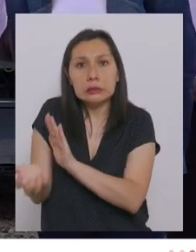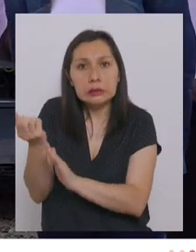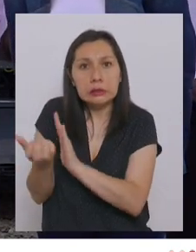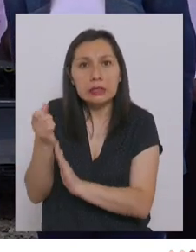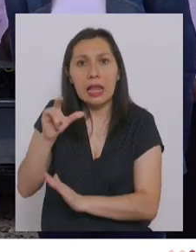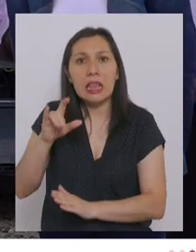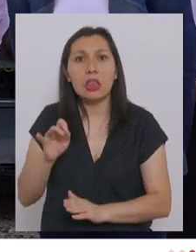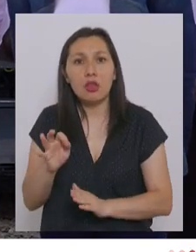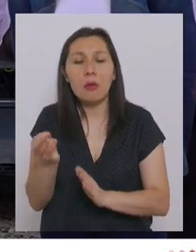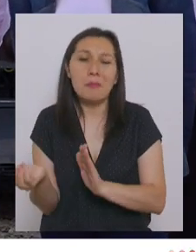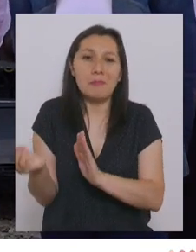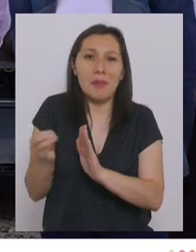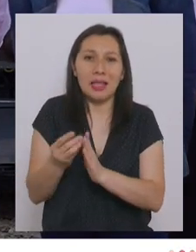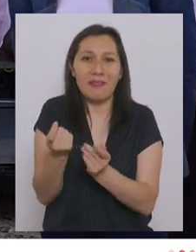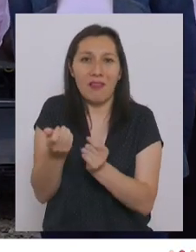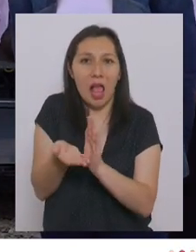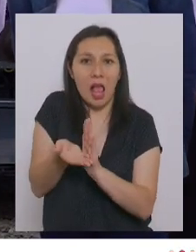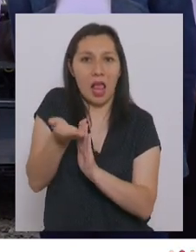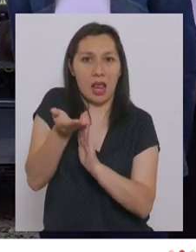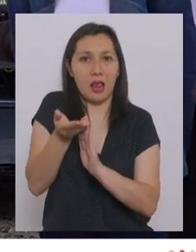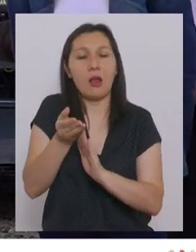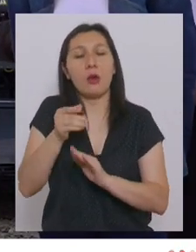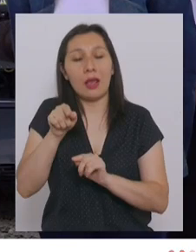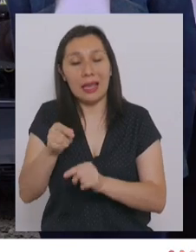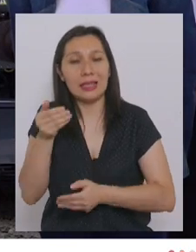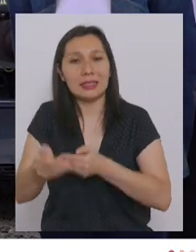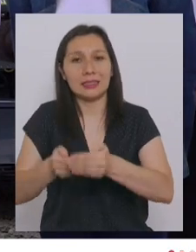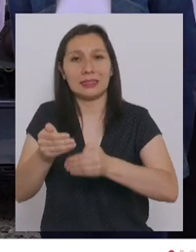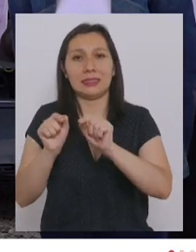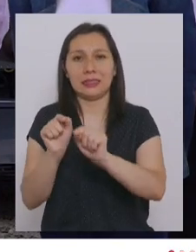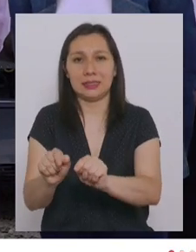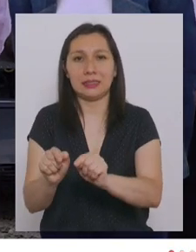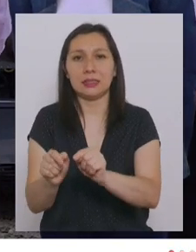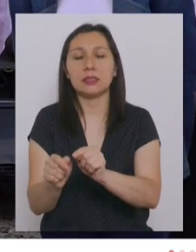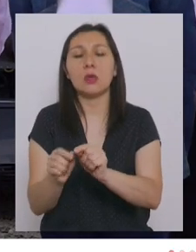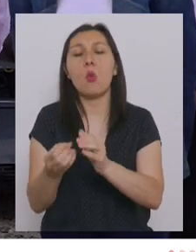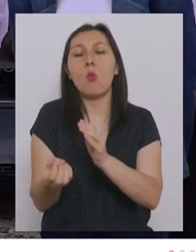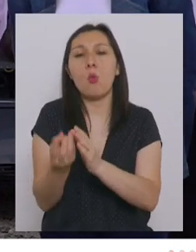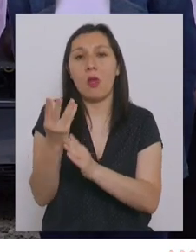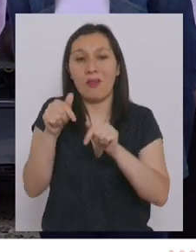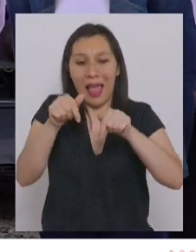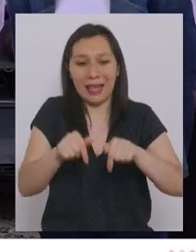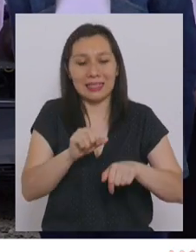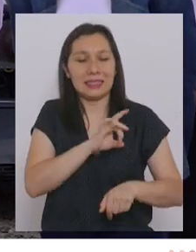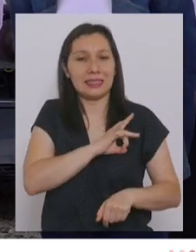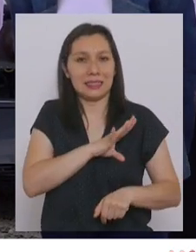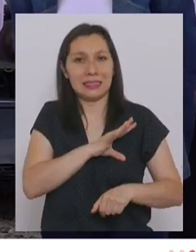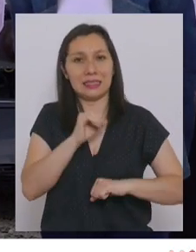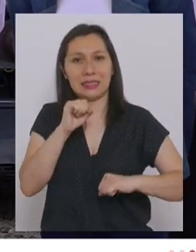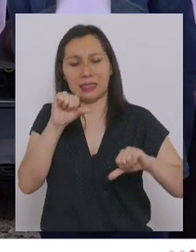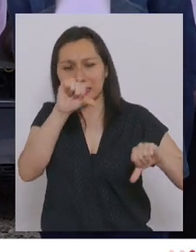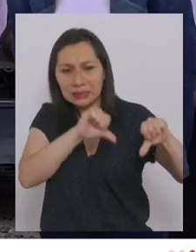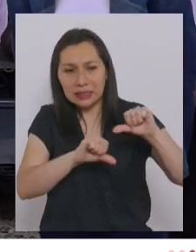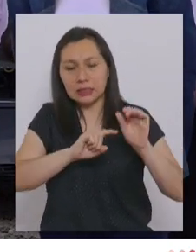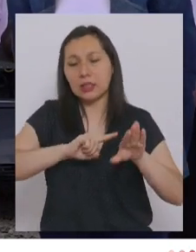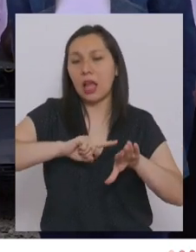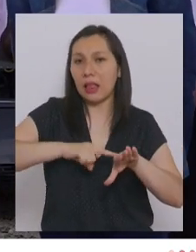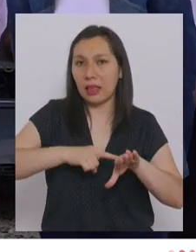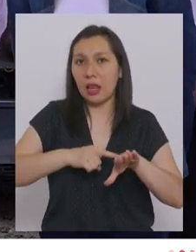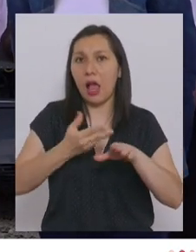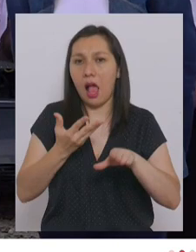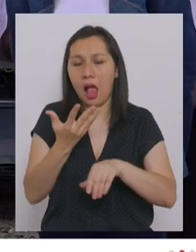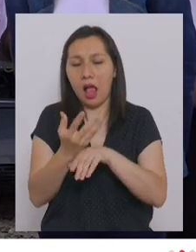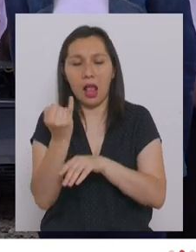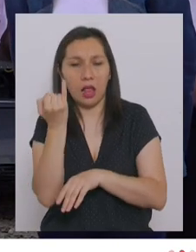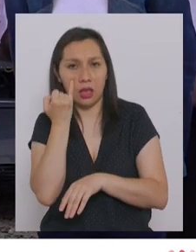es agregarle valor al litio. Y por tanto avanzar en la agregación de valor en Chile, con ciencia, con tecnología, y por eso hay un